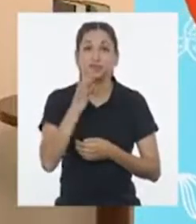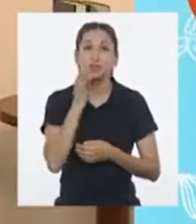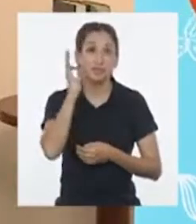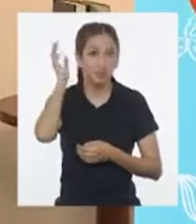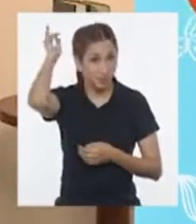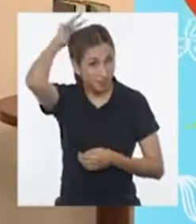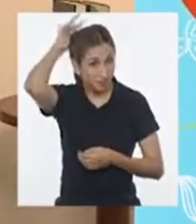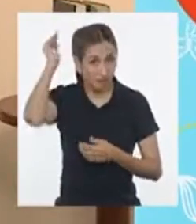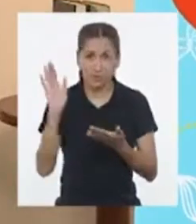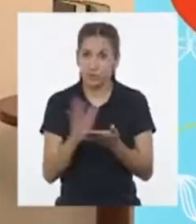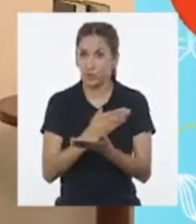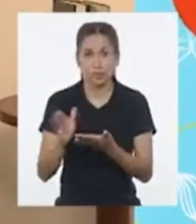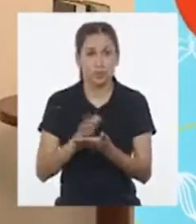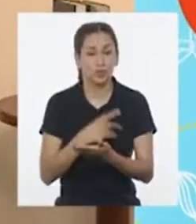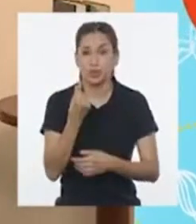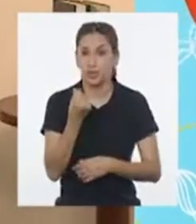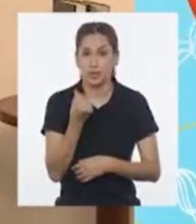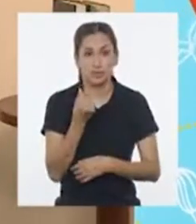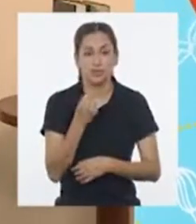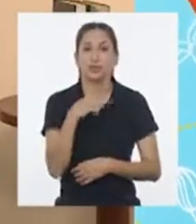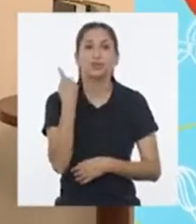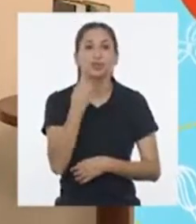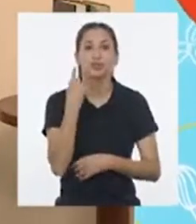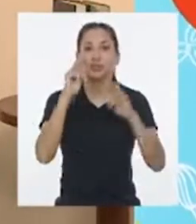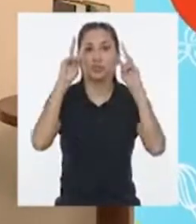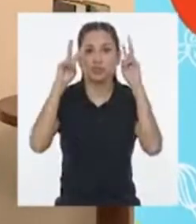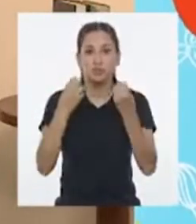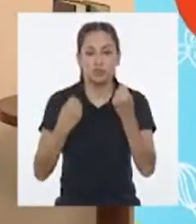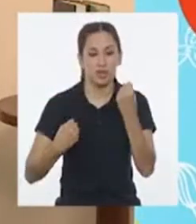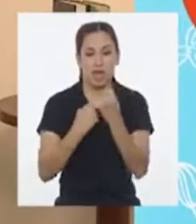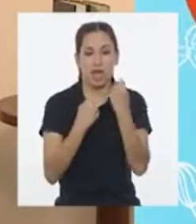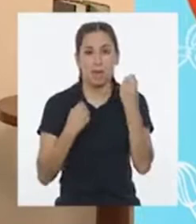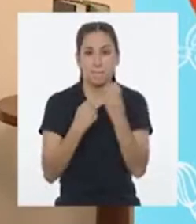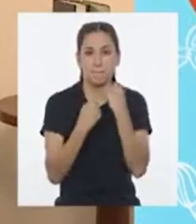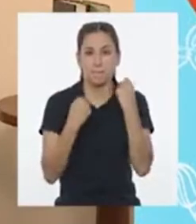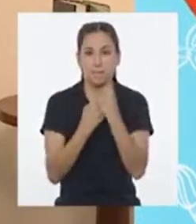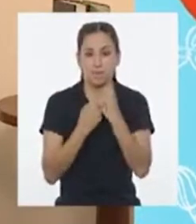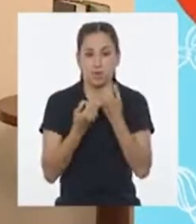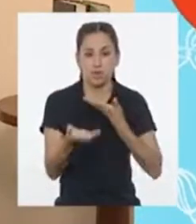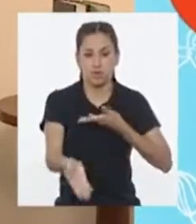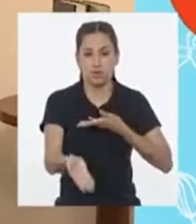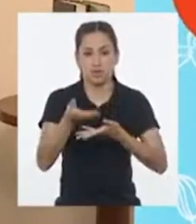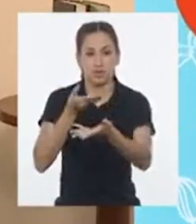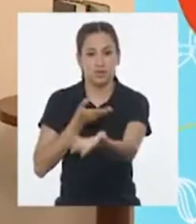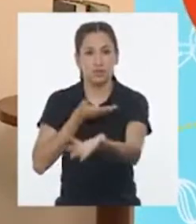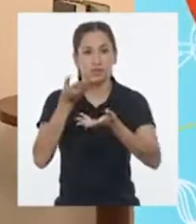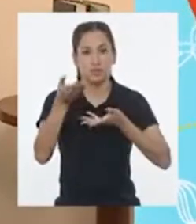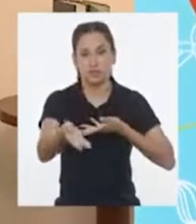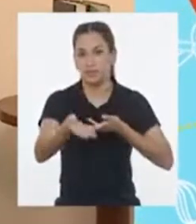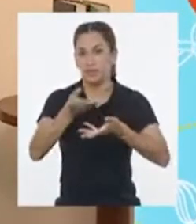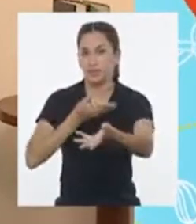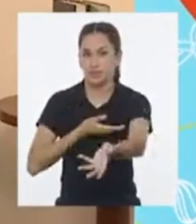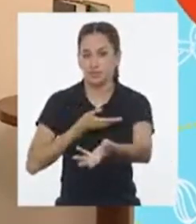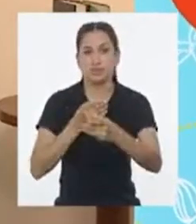inca no existió el dinero. Fueron suficientes para el buen funcionamiento